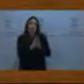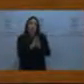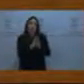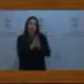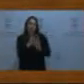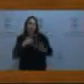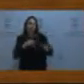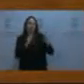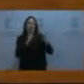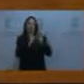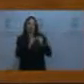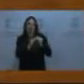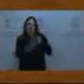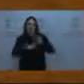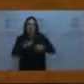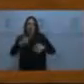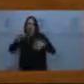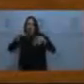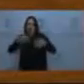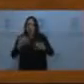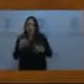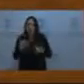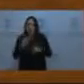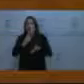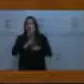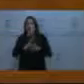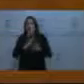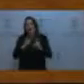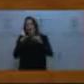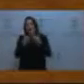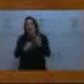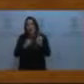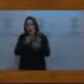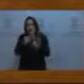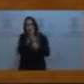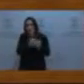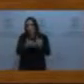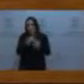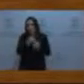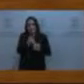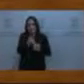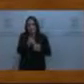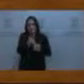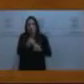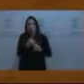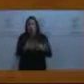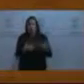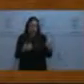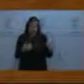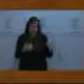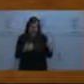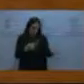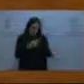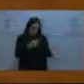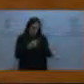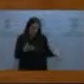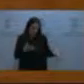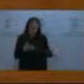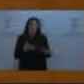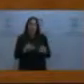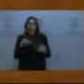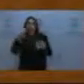en dar pasos seguros hacia la consecución del máximo objetivo, que es garantizar los derechos de los niños a tener una